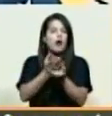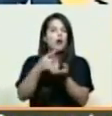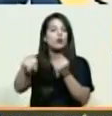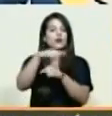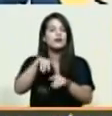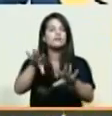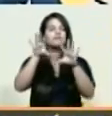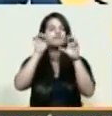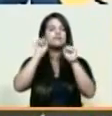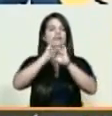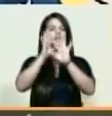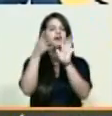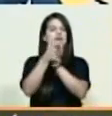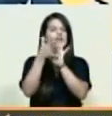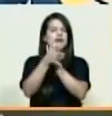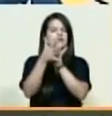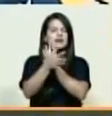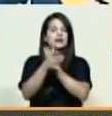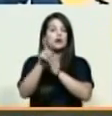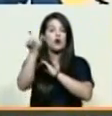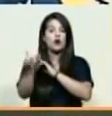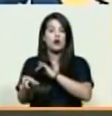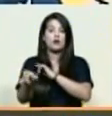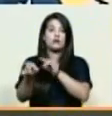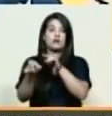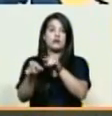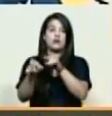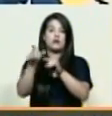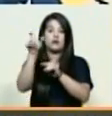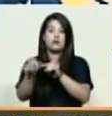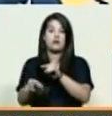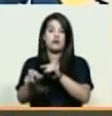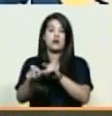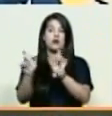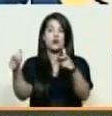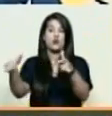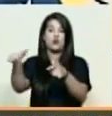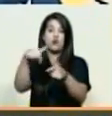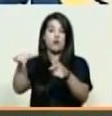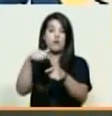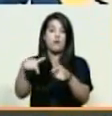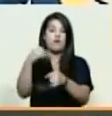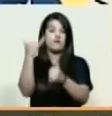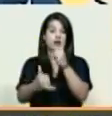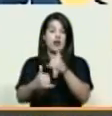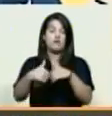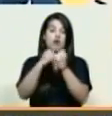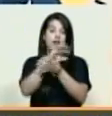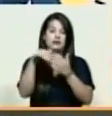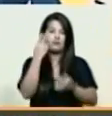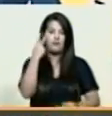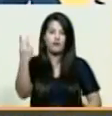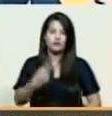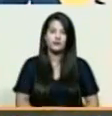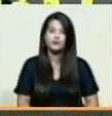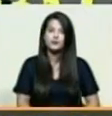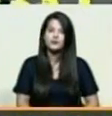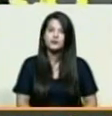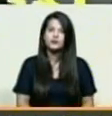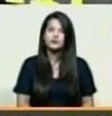los actos terroristas cometidos por este grupo generador de violencia. Adelante, video.